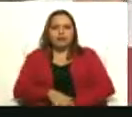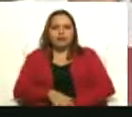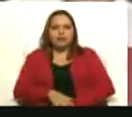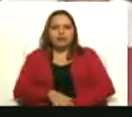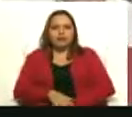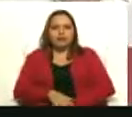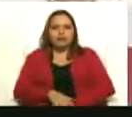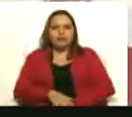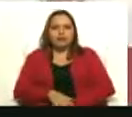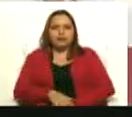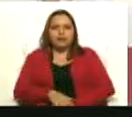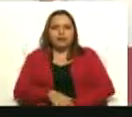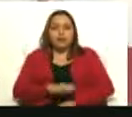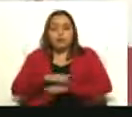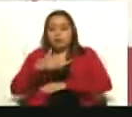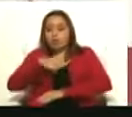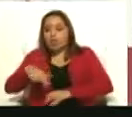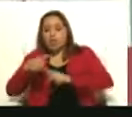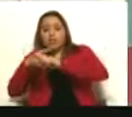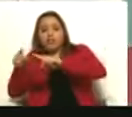aunque somos diversos,